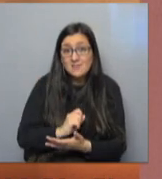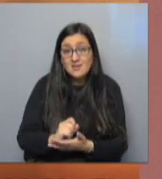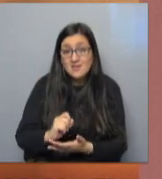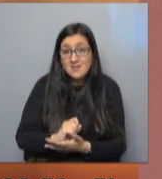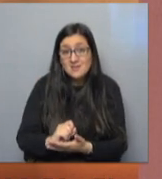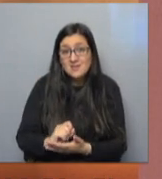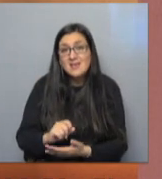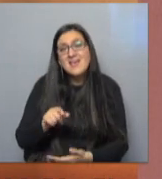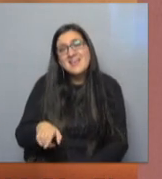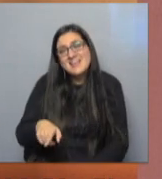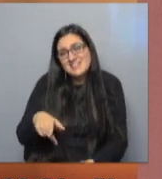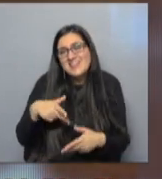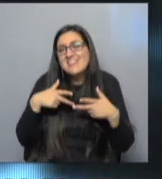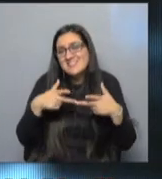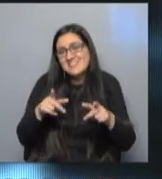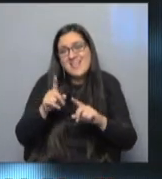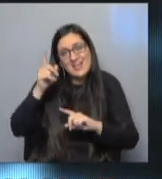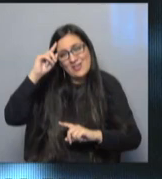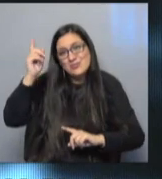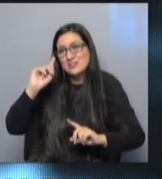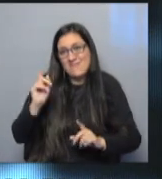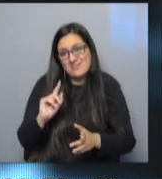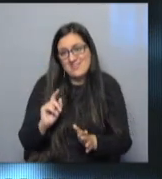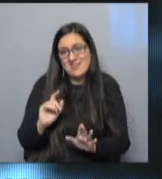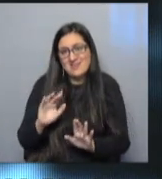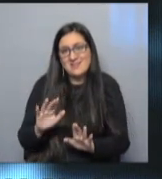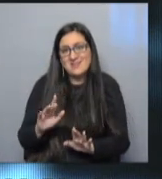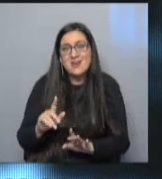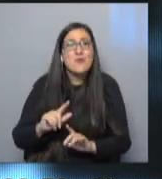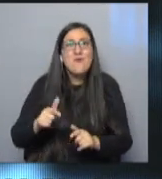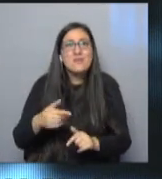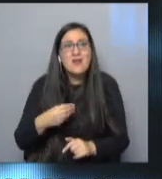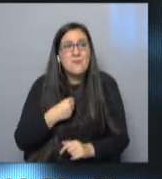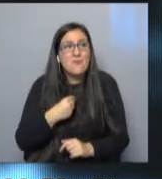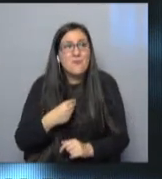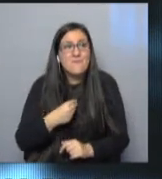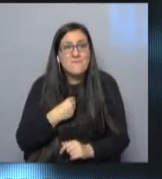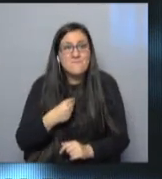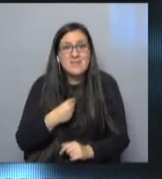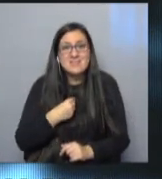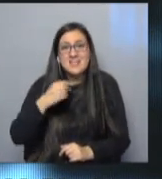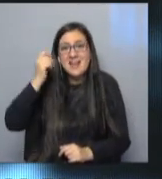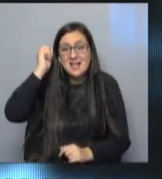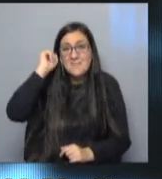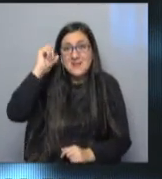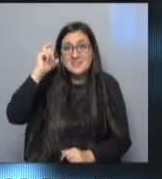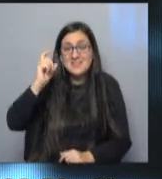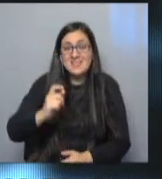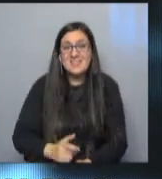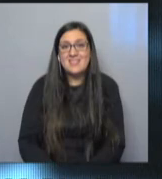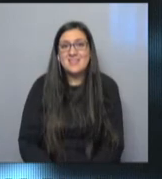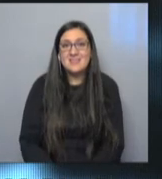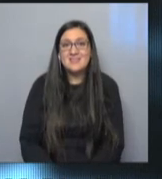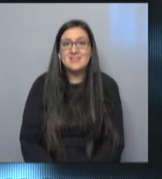que no sabía escribir está esa desconfianza tácita en su propia capacidad de otra otra